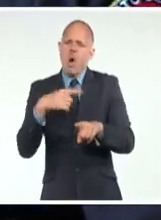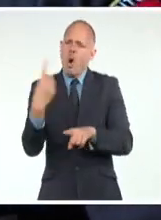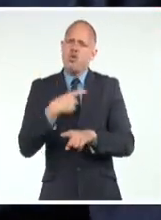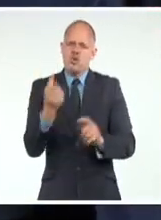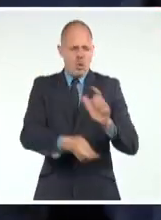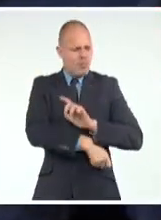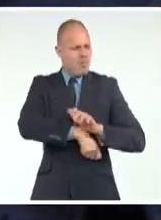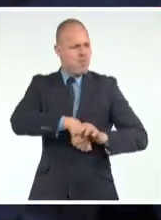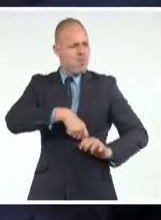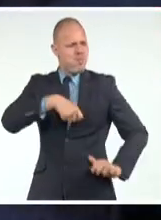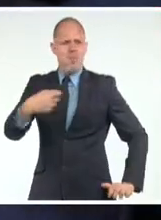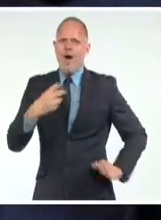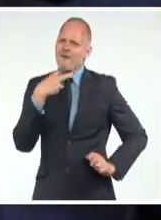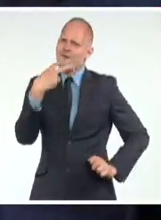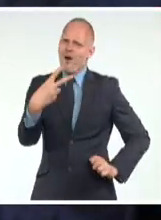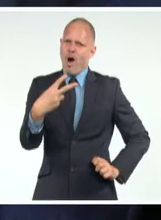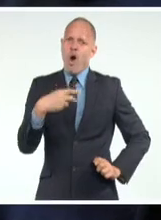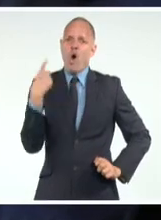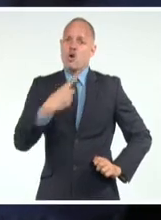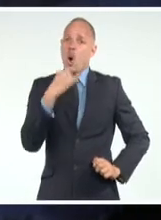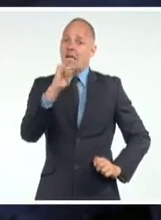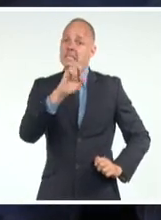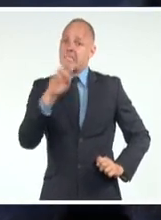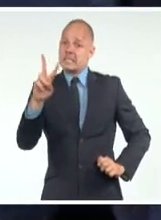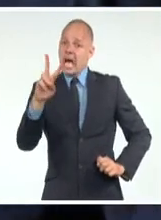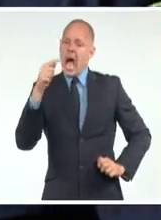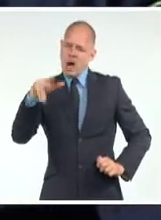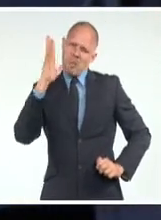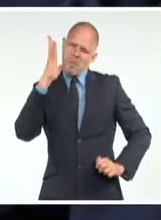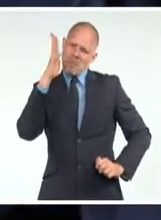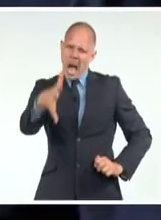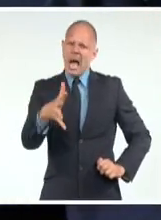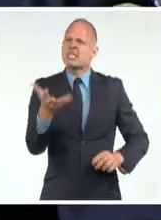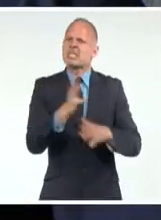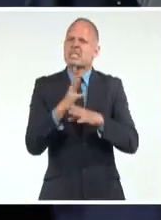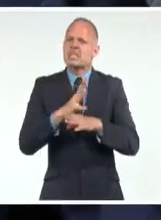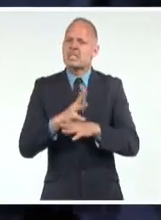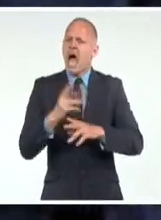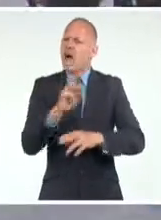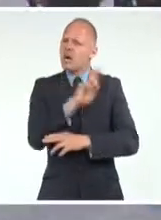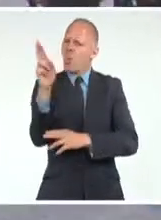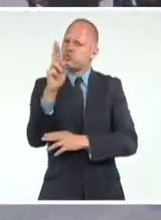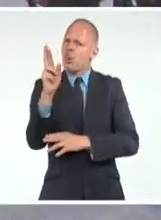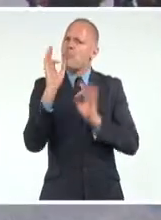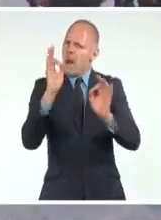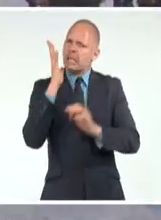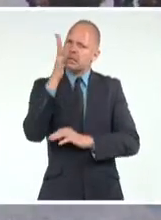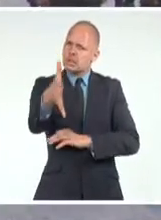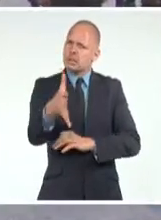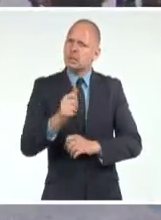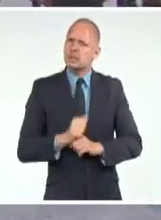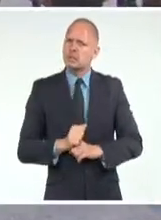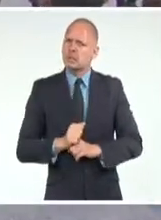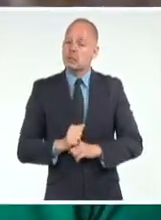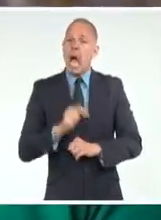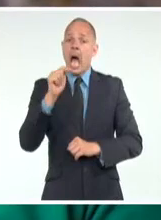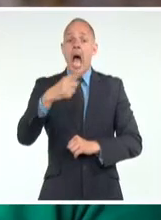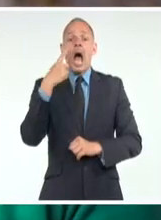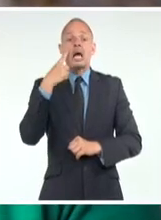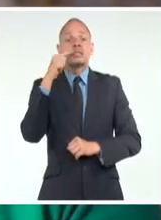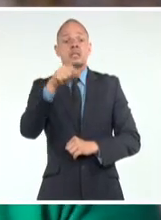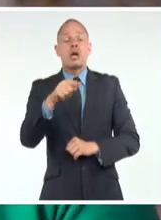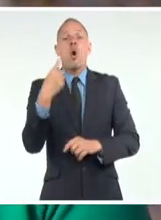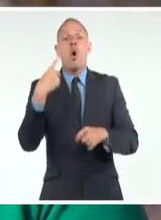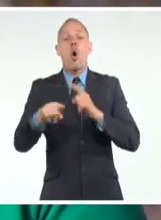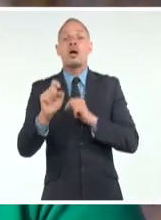voz, ya no serán 62, ahora serán 10.002 años de revolución. En el encuentro, la segunda secretaria